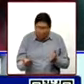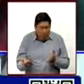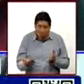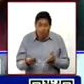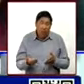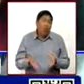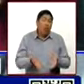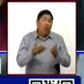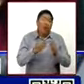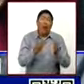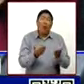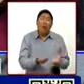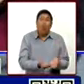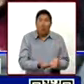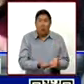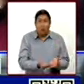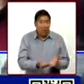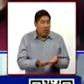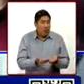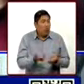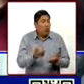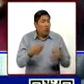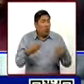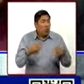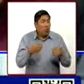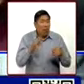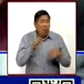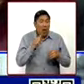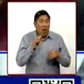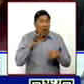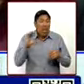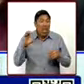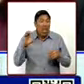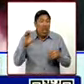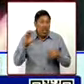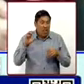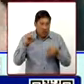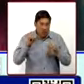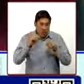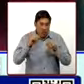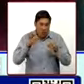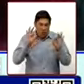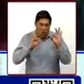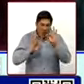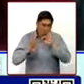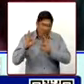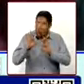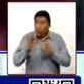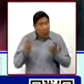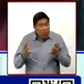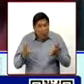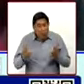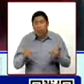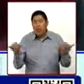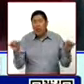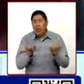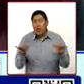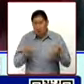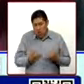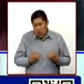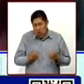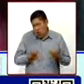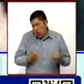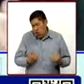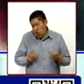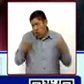estamos pidiendo que resuelvan operaciones Matemáticas de secundaria igualito cuando ellos entran a la adolescencia a